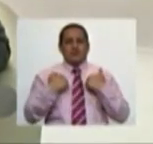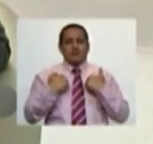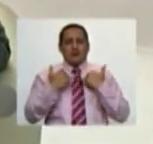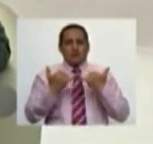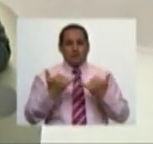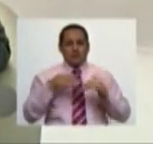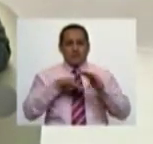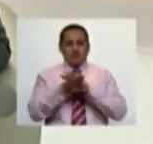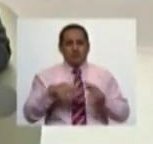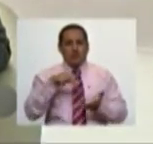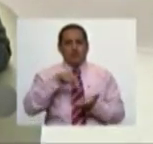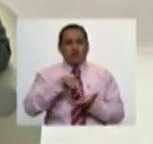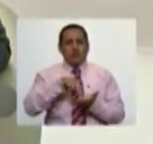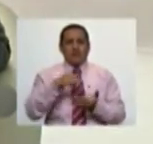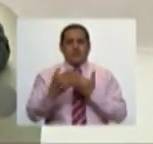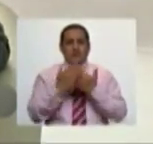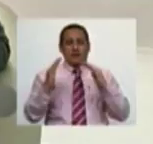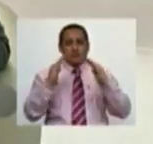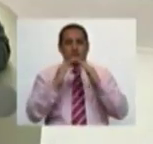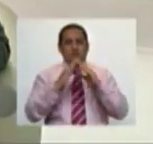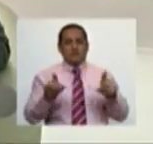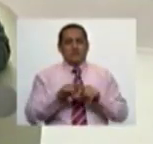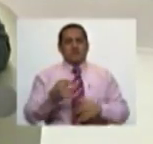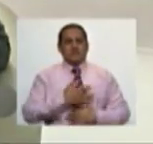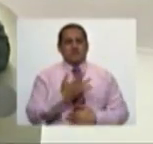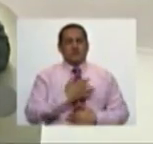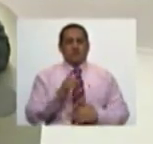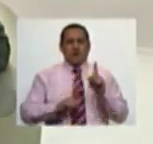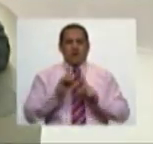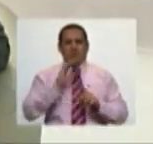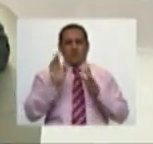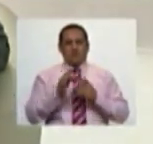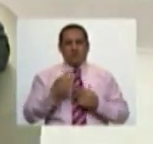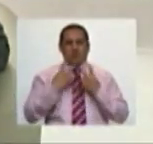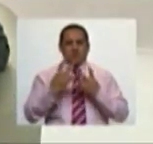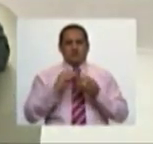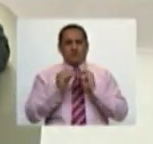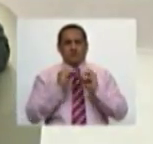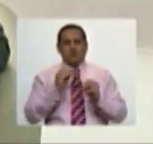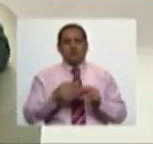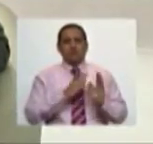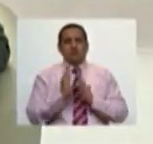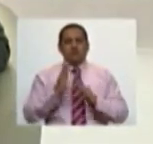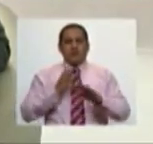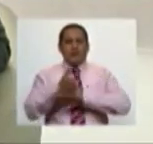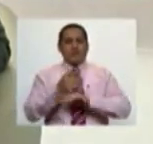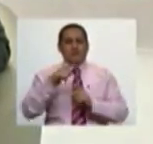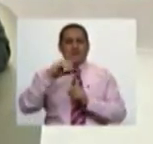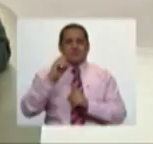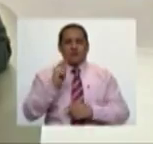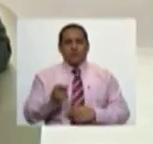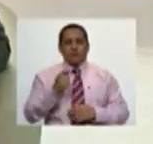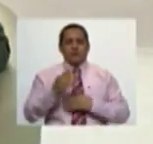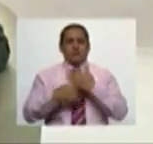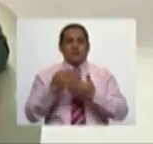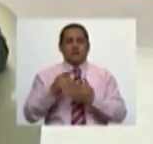una cámara en una notaría colindante a su edificio, y se sintió pues de alguna manera hasta arreglada, y llegó su proceso hasta el Tribunal